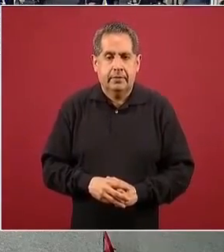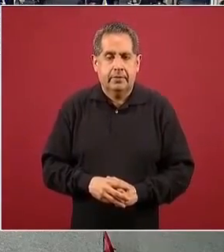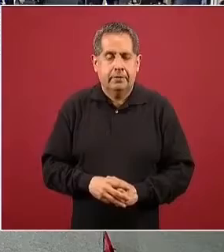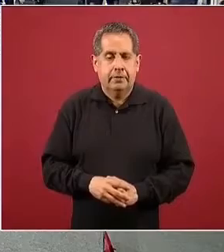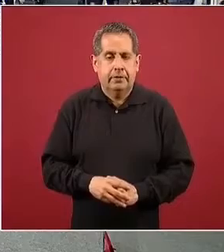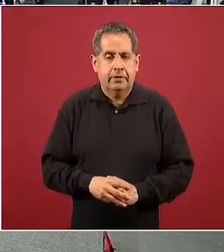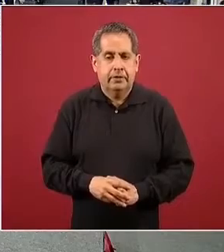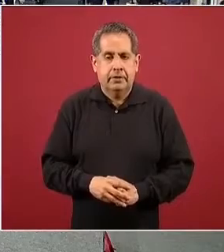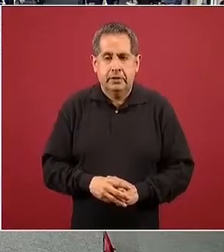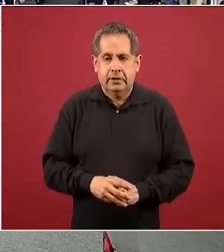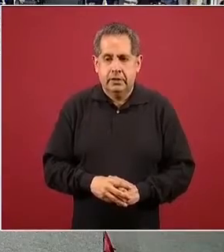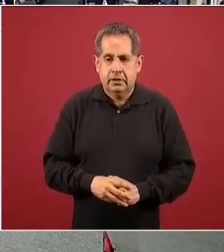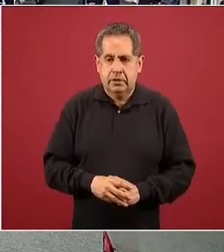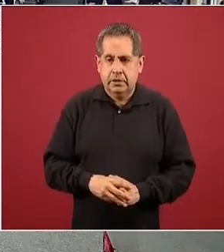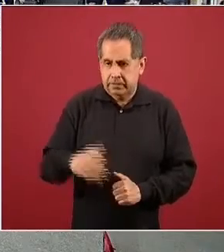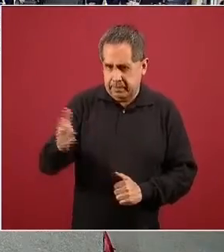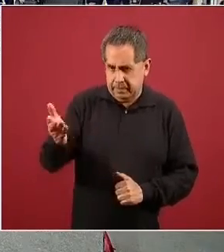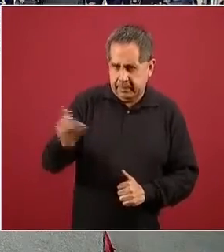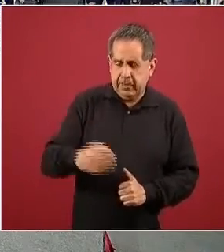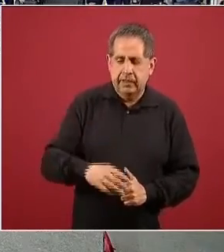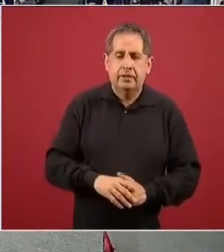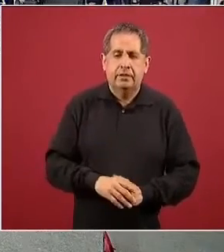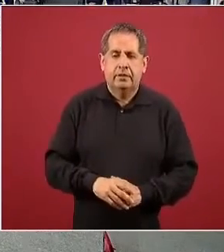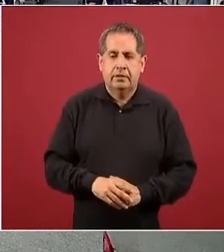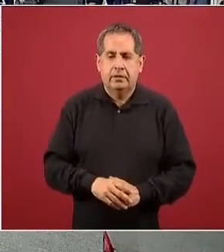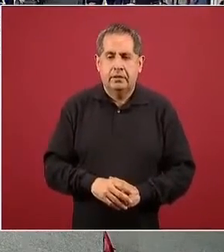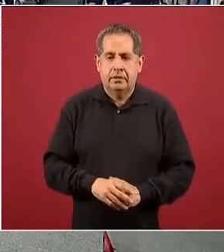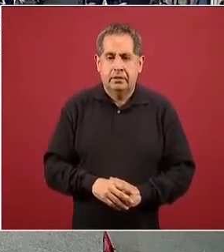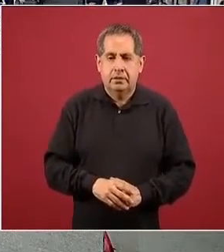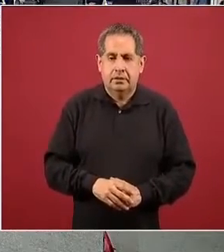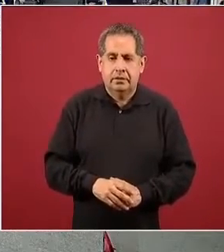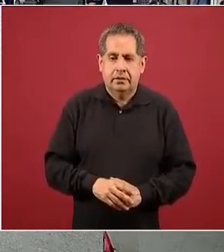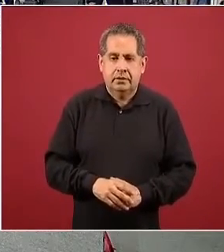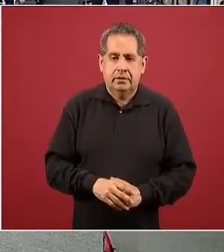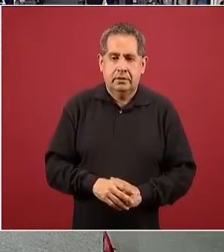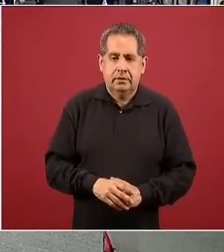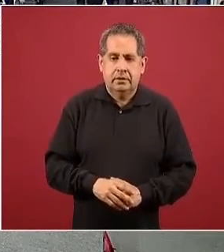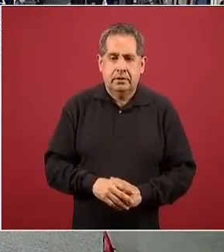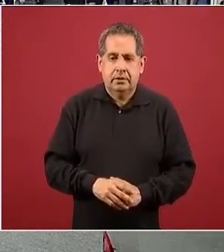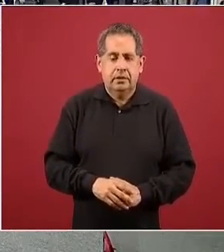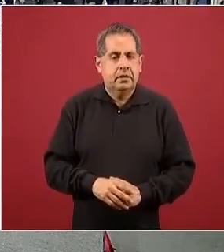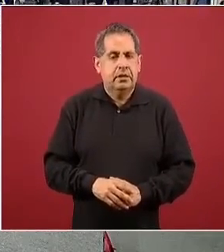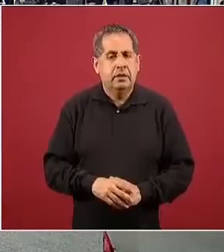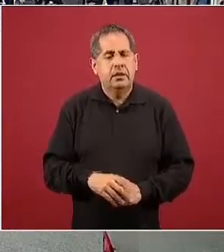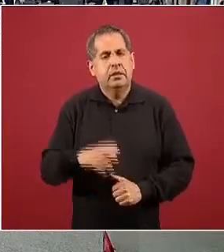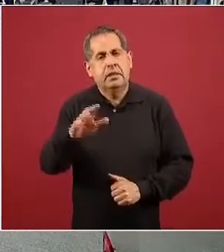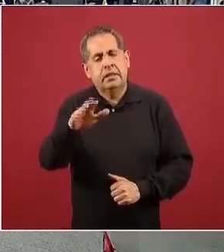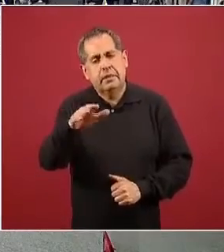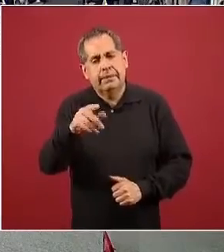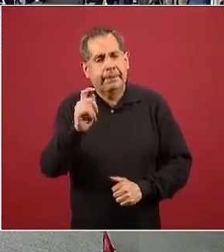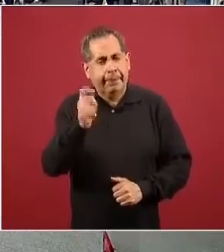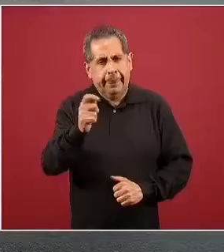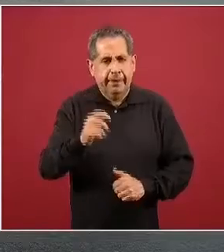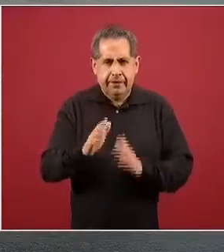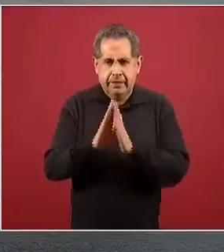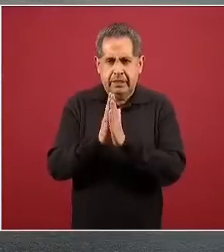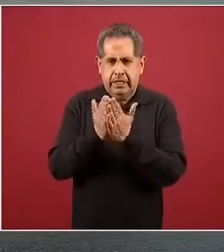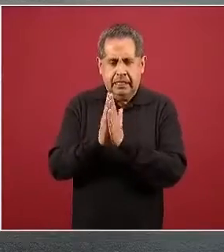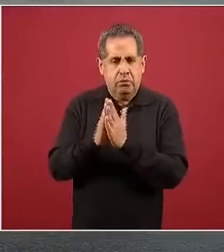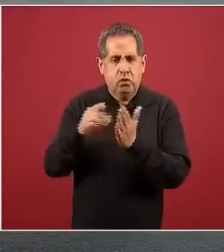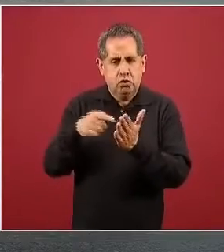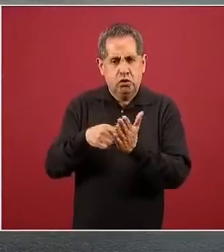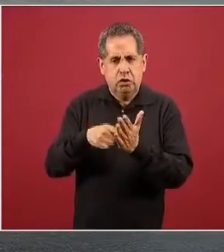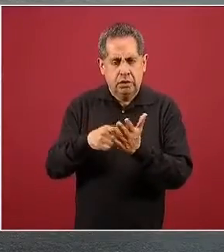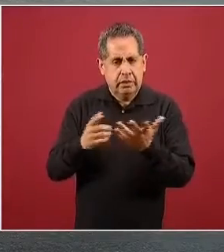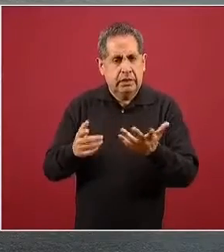Sí, adelante. Pues aprovechando, porque sobre esto de los libros que